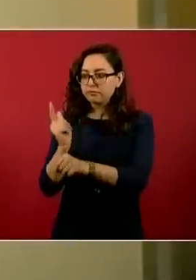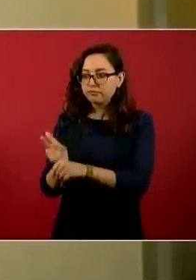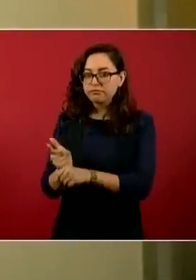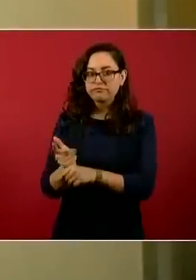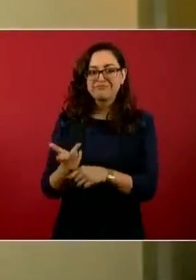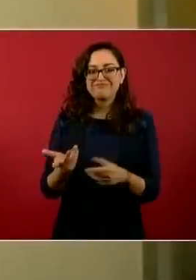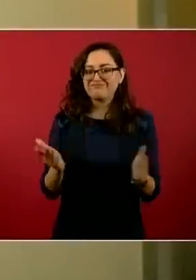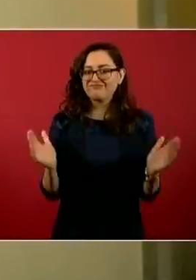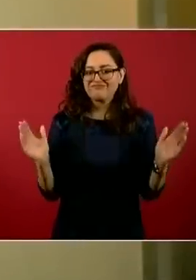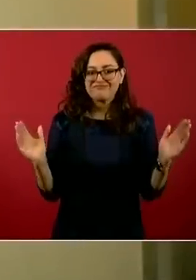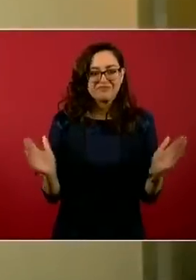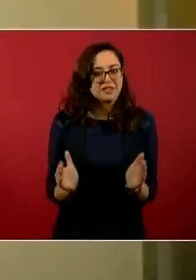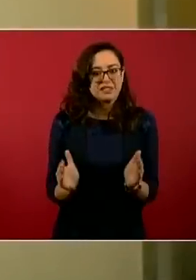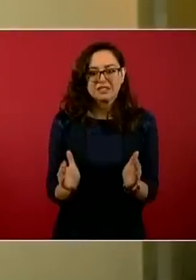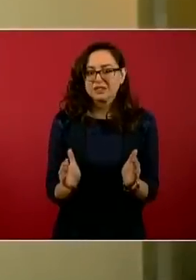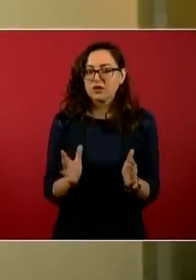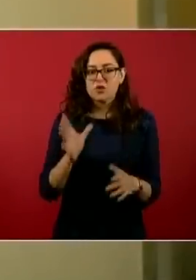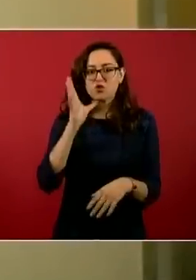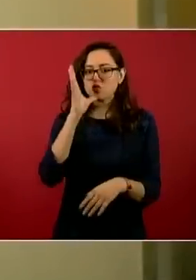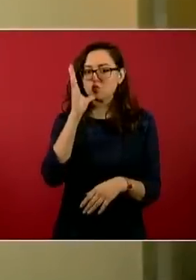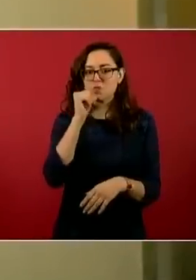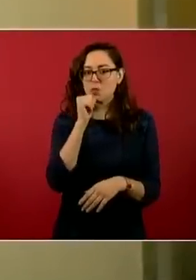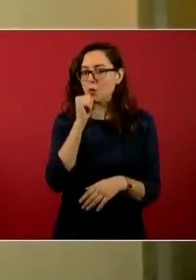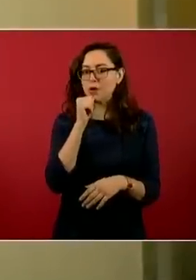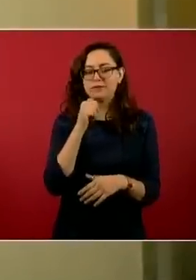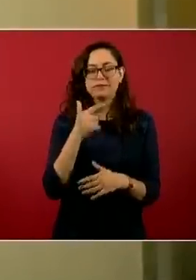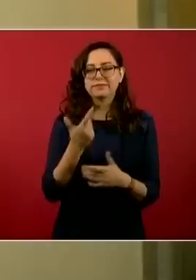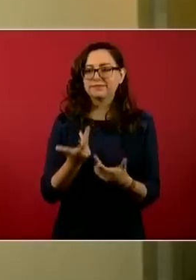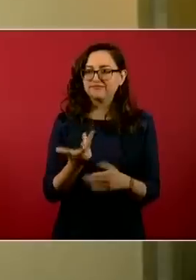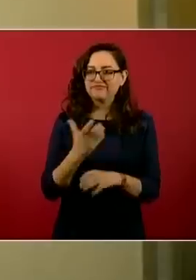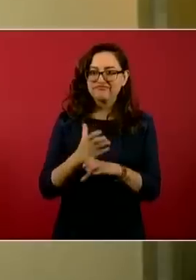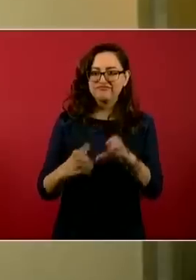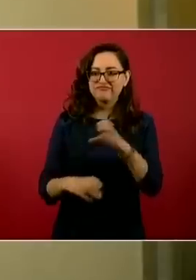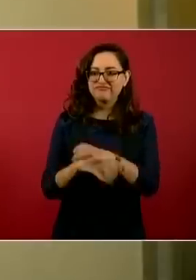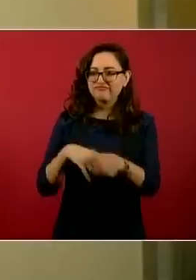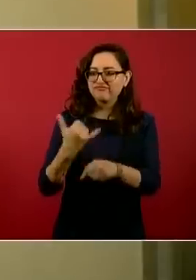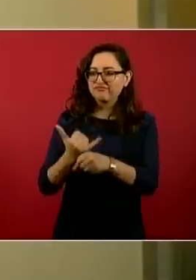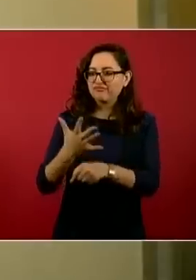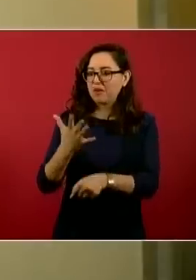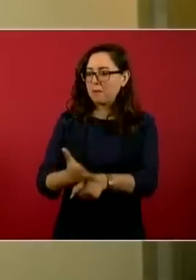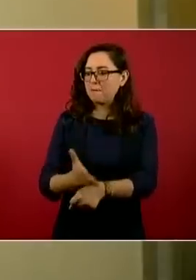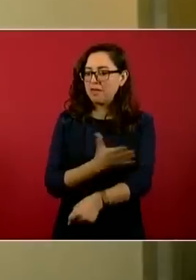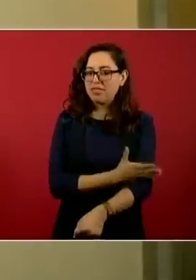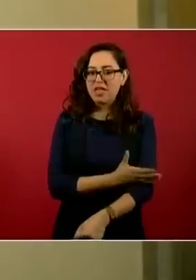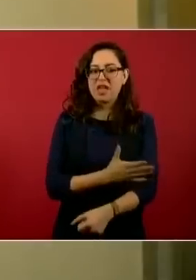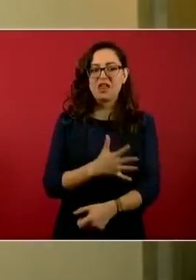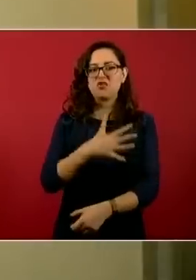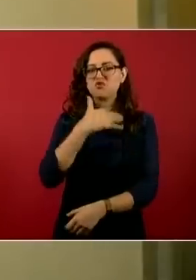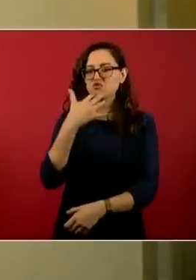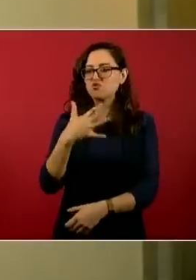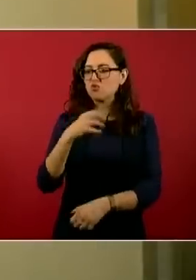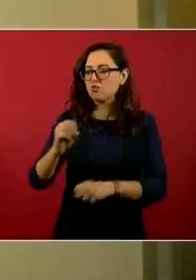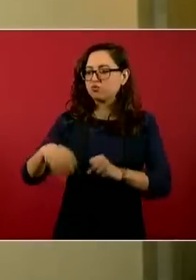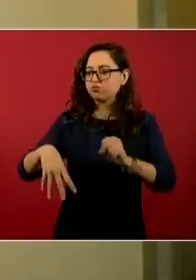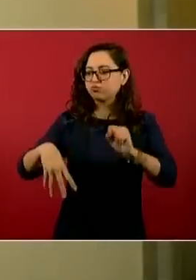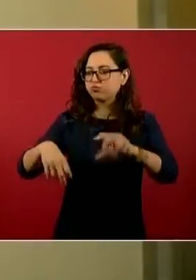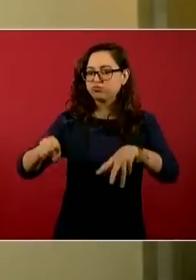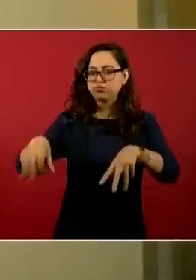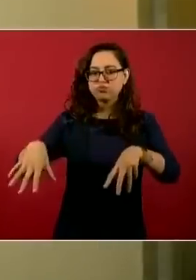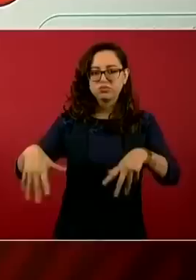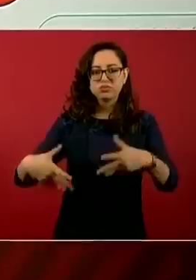que no tienen espacio para avanzar. Ahí tienen obstrucciones, hay madera, sigue habiendo ahí algunos